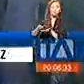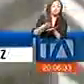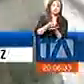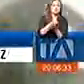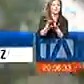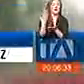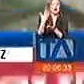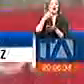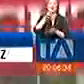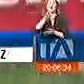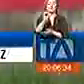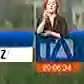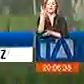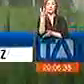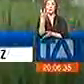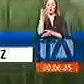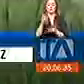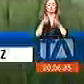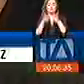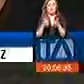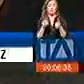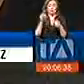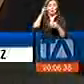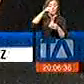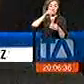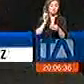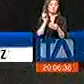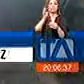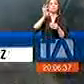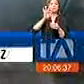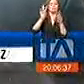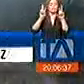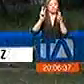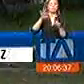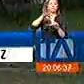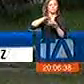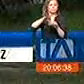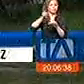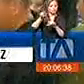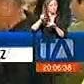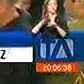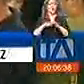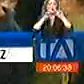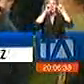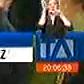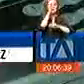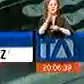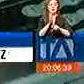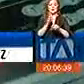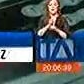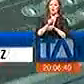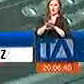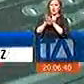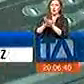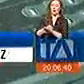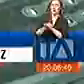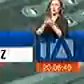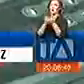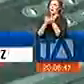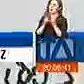2014. Odebrecht sería una de las empresas que, habiendo regresado al país, le apostaba a la política con sus